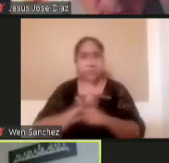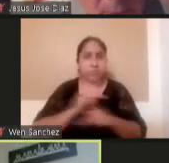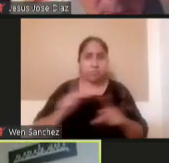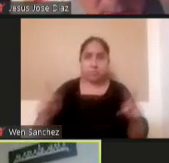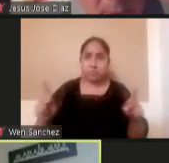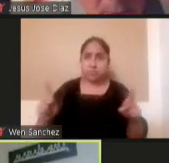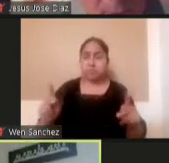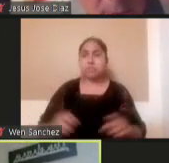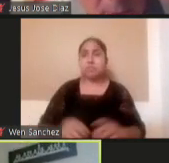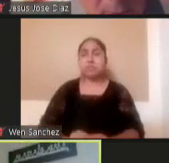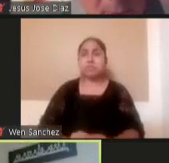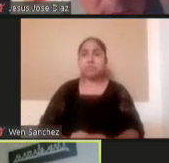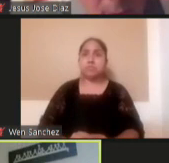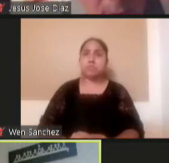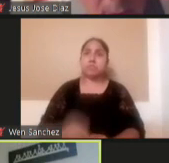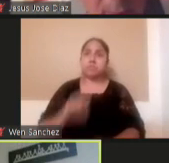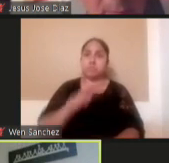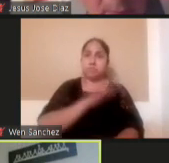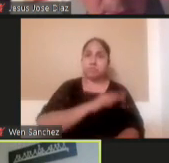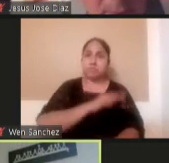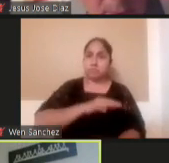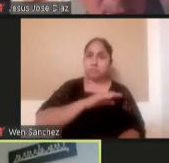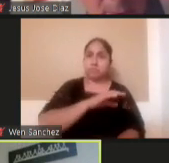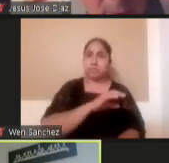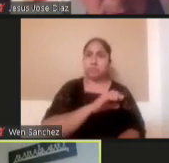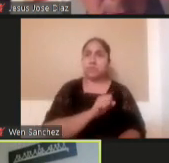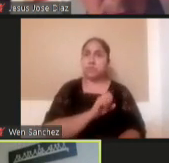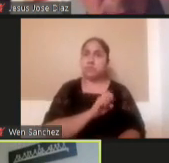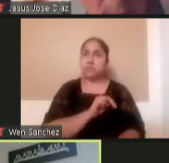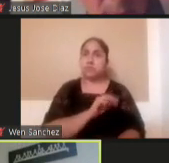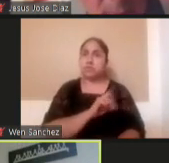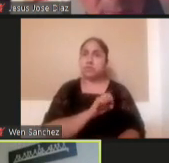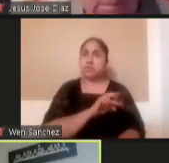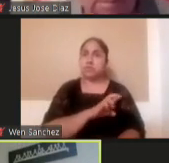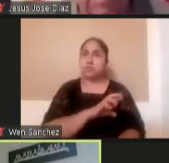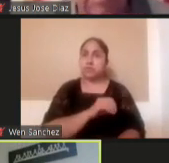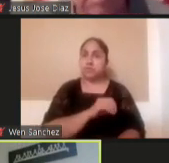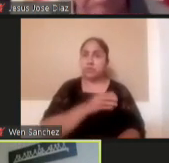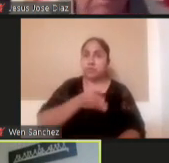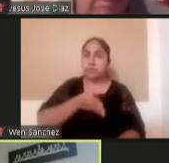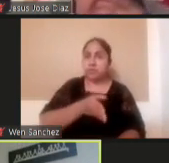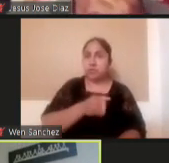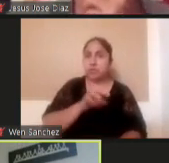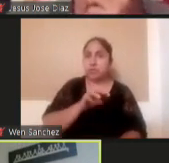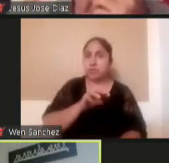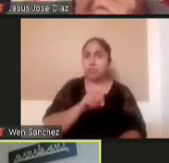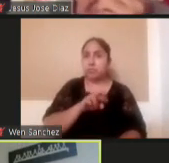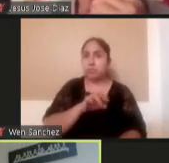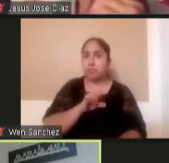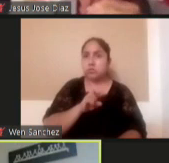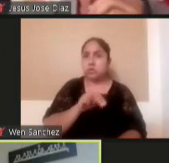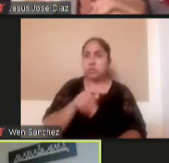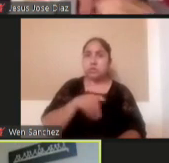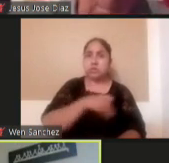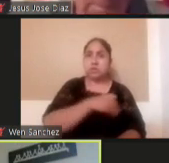conocida como Área Sendero, polígono entre las calles Manuel Gómez Morín, Francisco Villarreal, Cuatro Siglos y Guarafil,